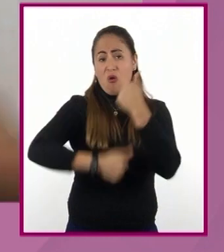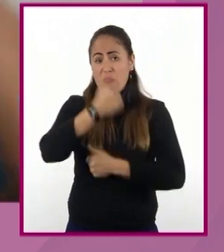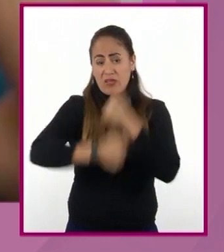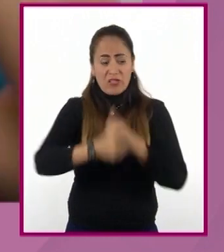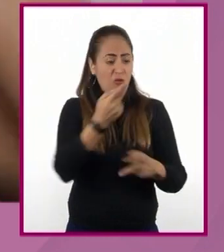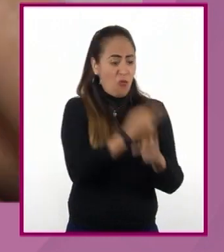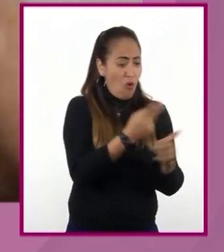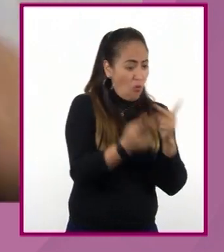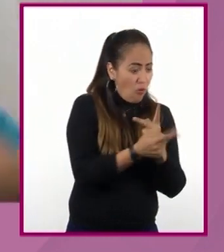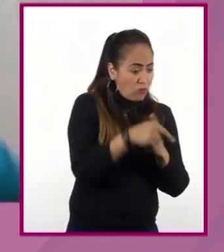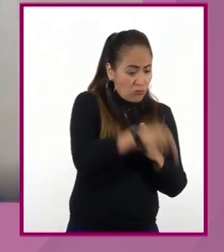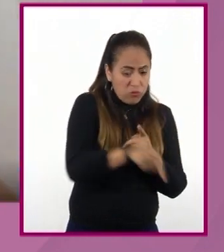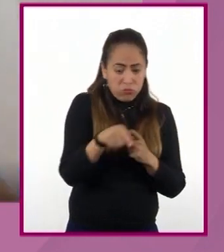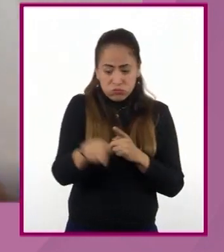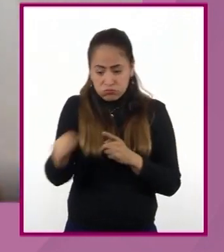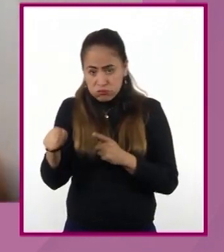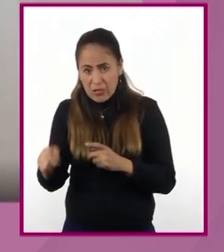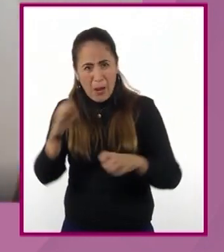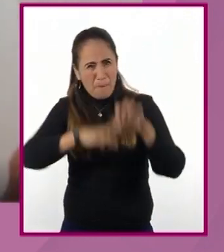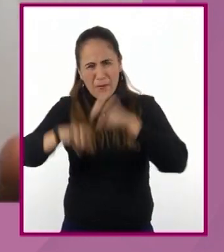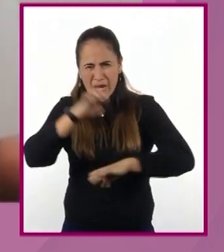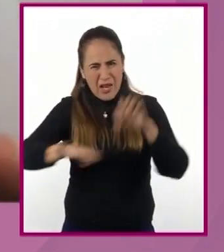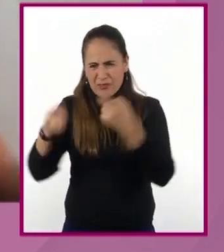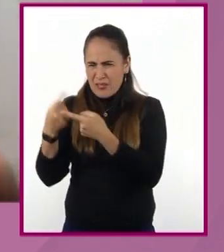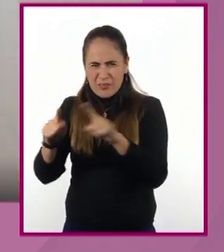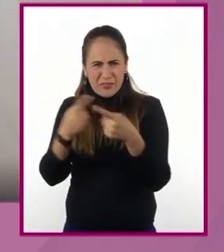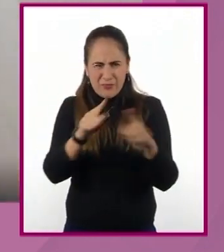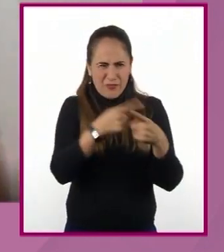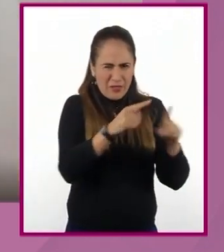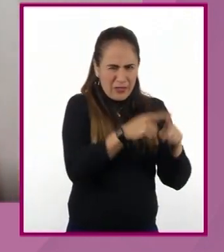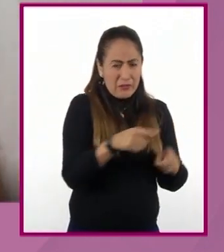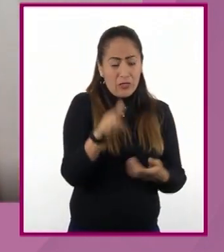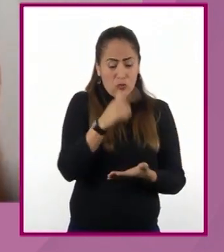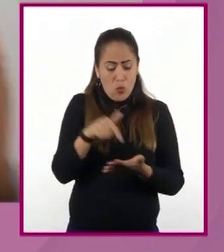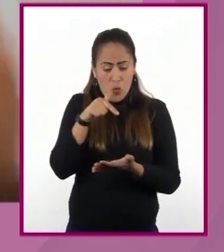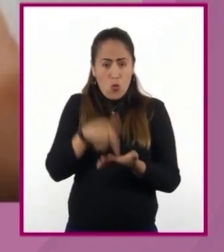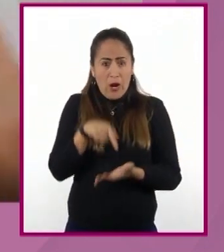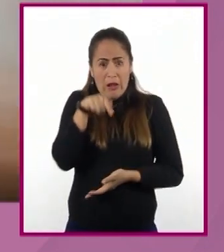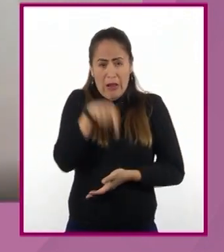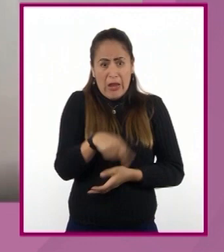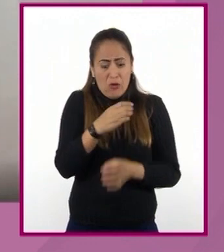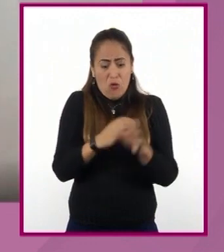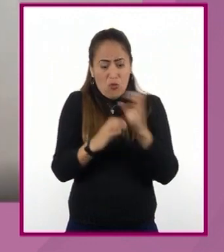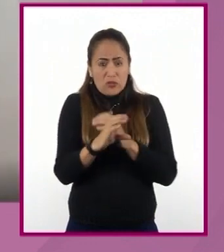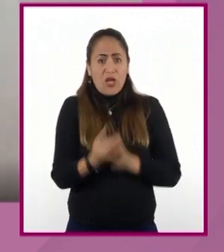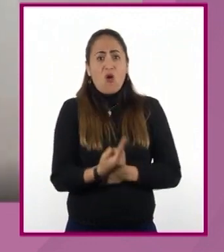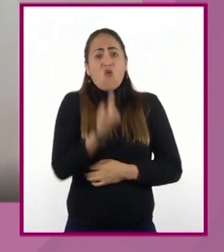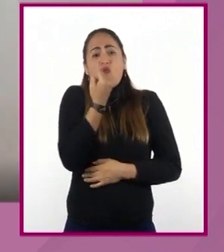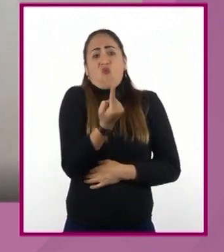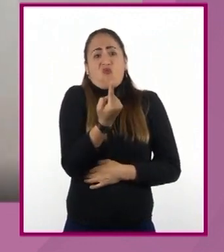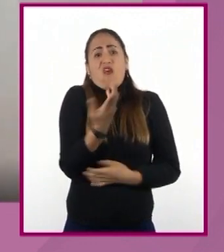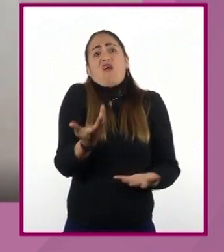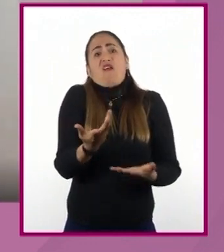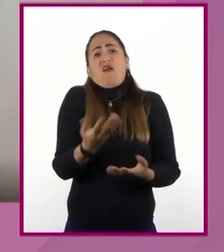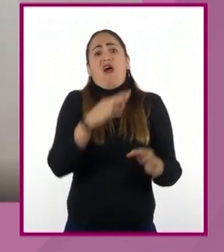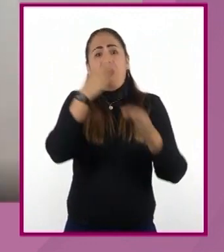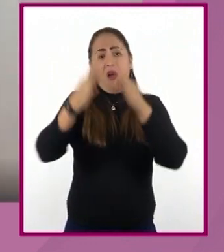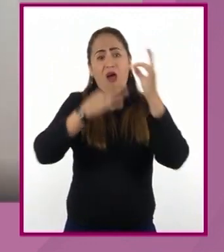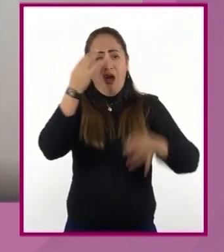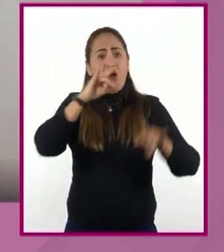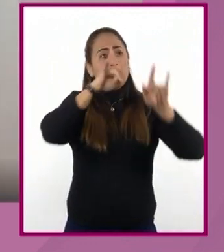muchas personas. Entonces, en un lugar donde solamente hay una sola cosa, pues ¿para qué necesidad hay que hacer